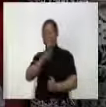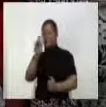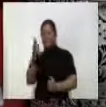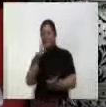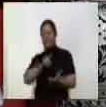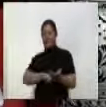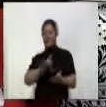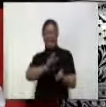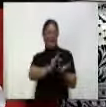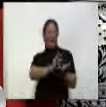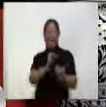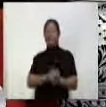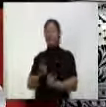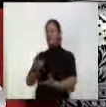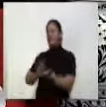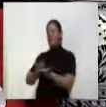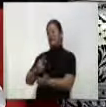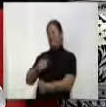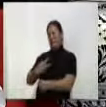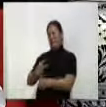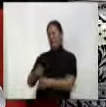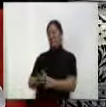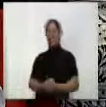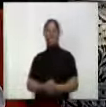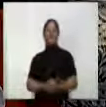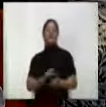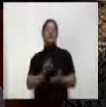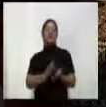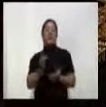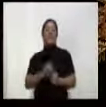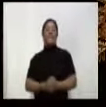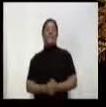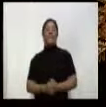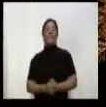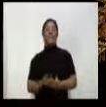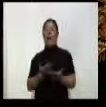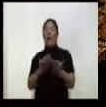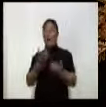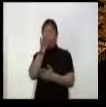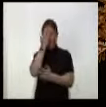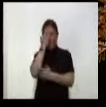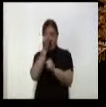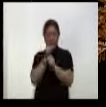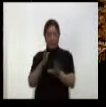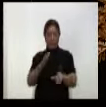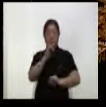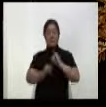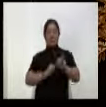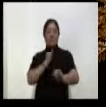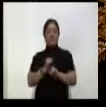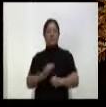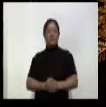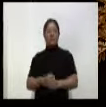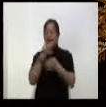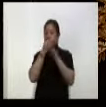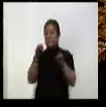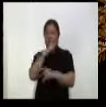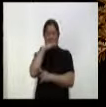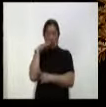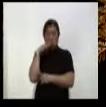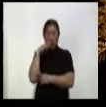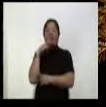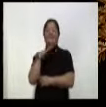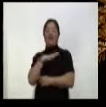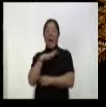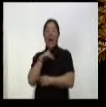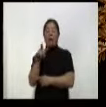invitación. Gracias igualmente por la invitación. Gracias. Es momento de conocer la información internacional. Le comento que Chile tendrá